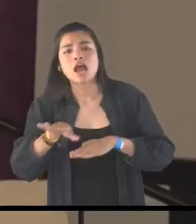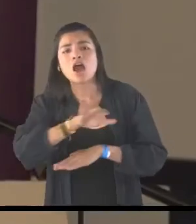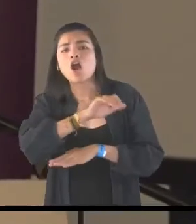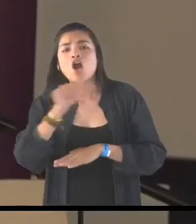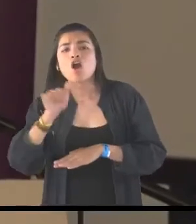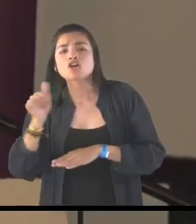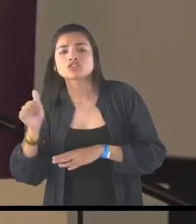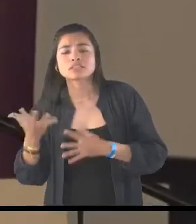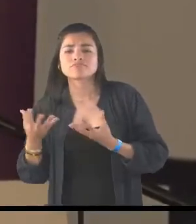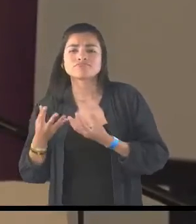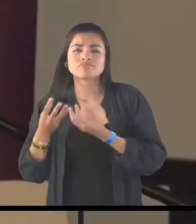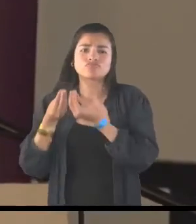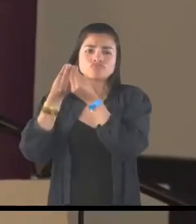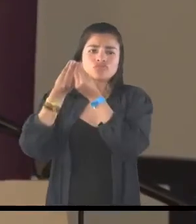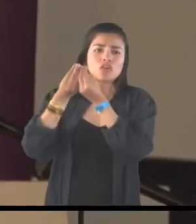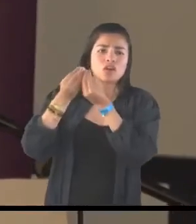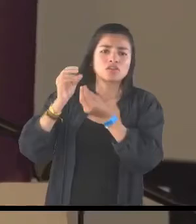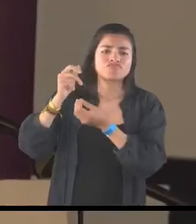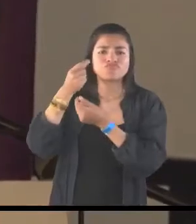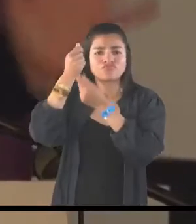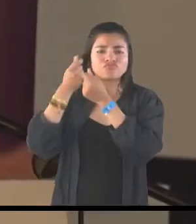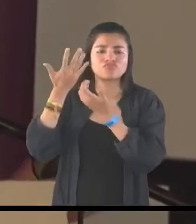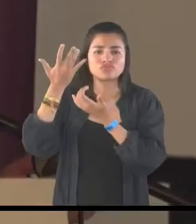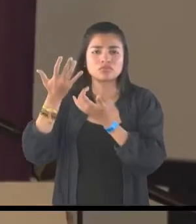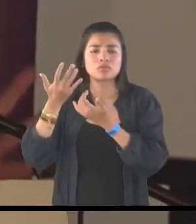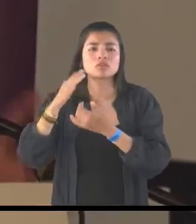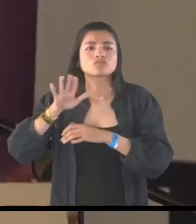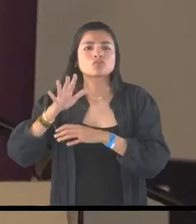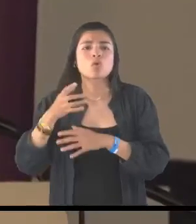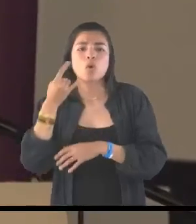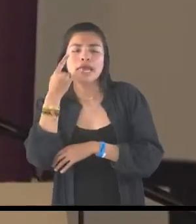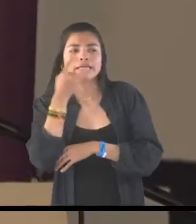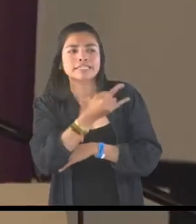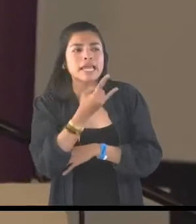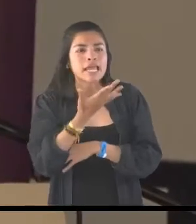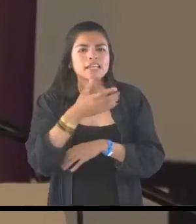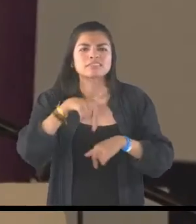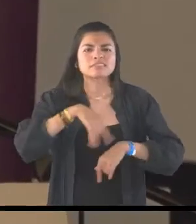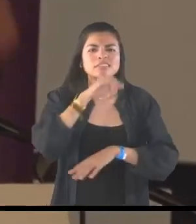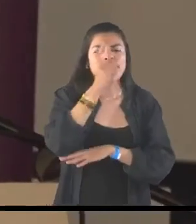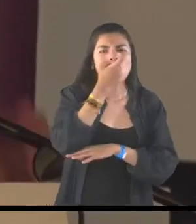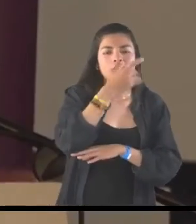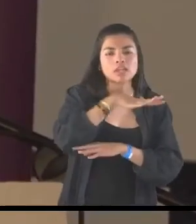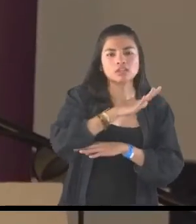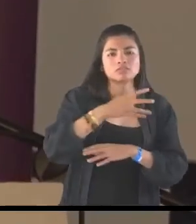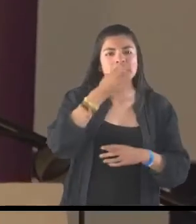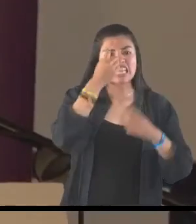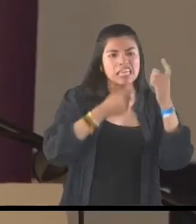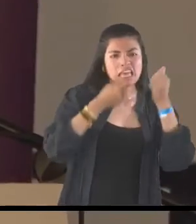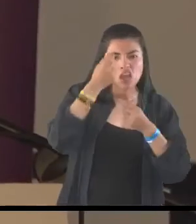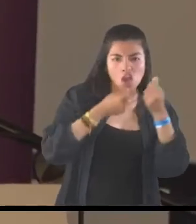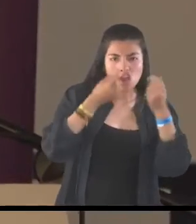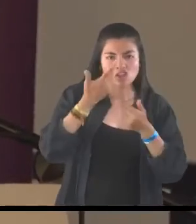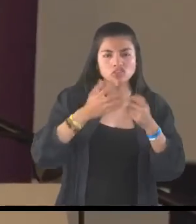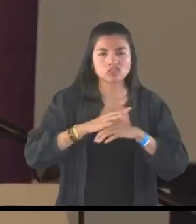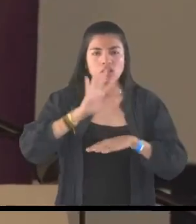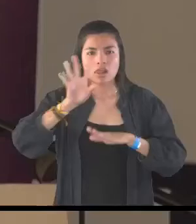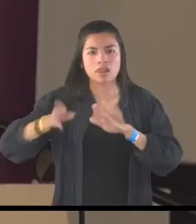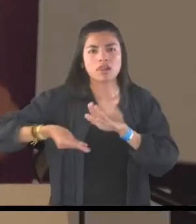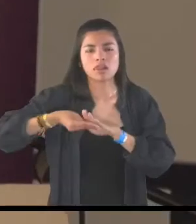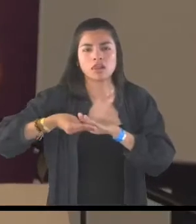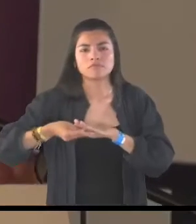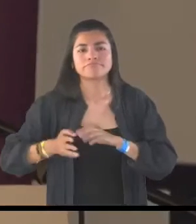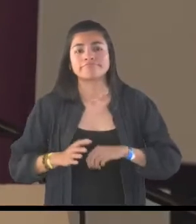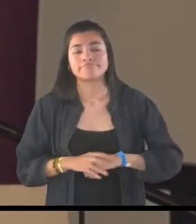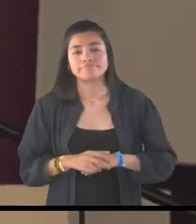unas élites que están interesadas en convertir todo el Estado en negocios, en hacer dinero corrupto. Y